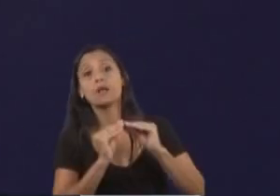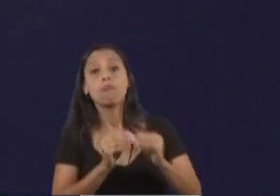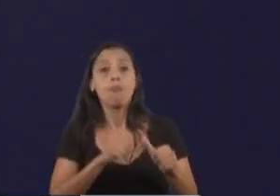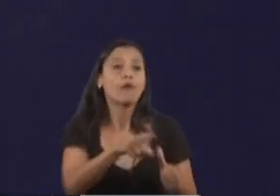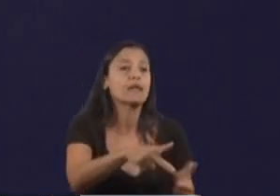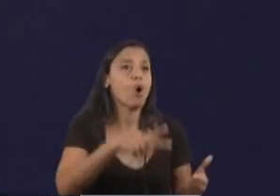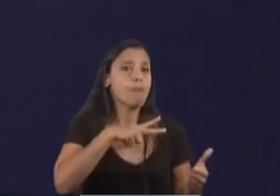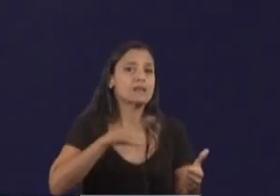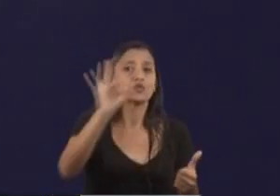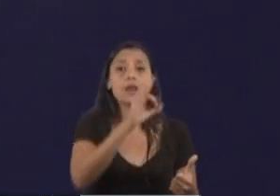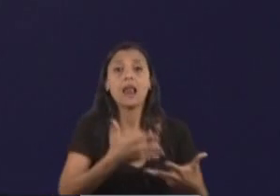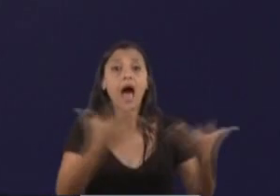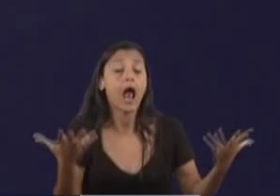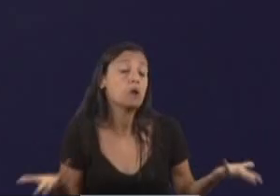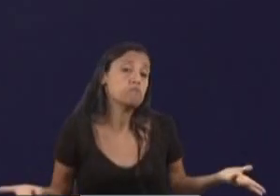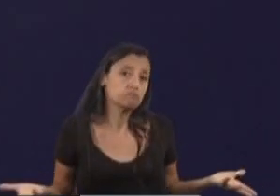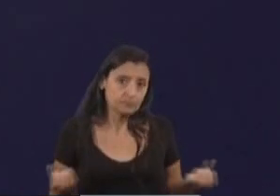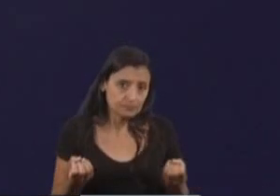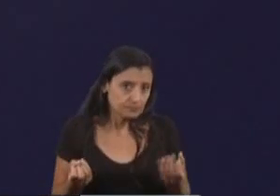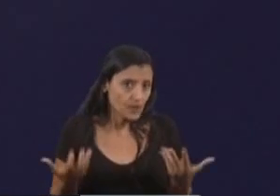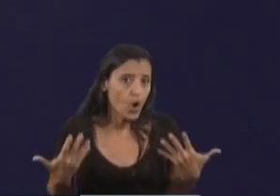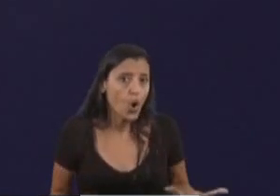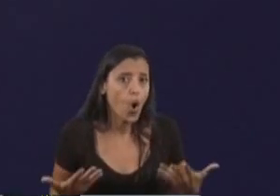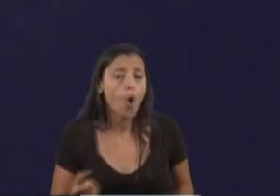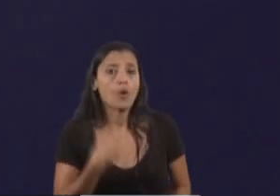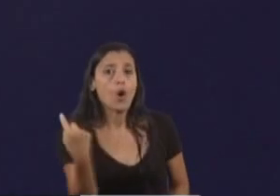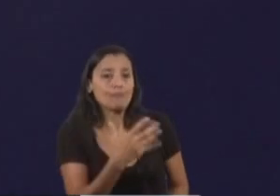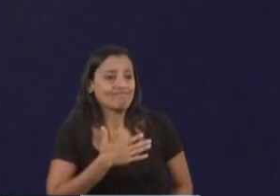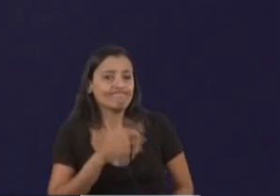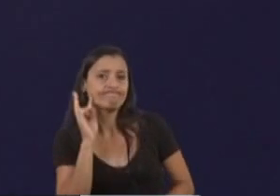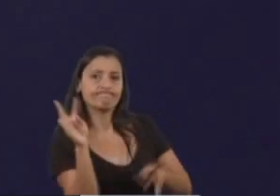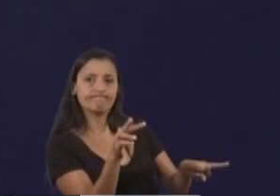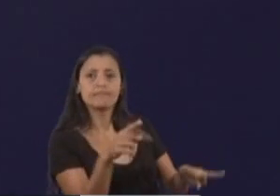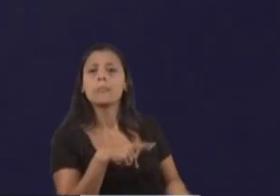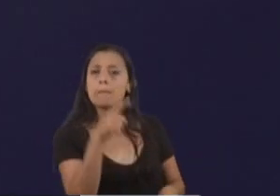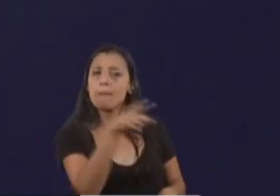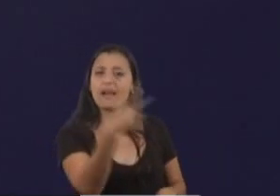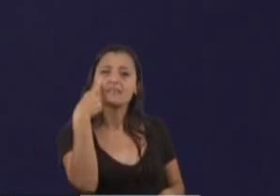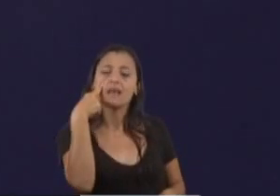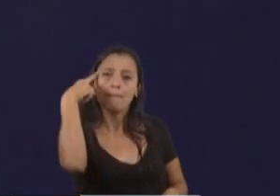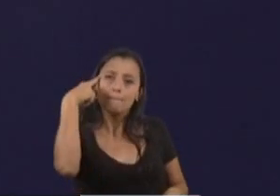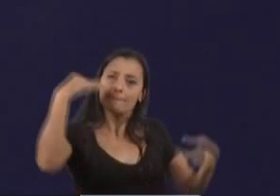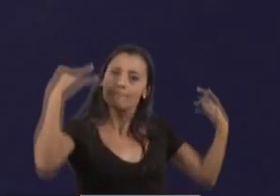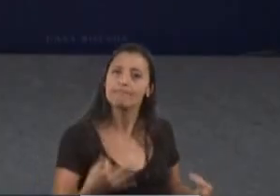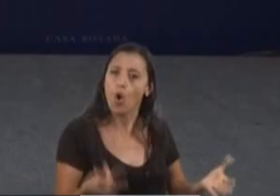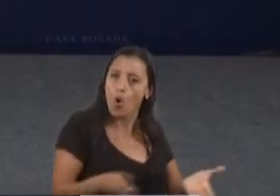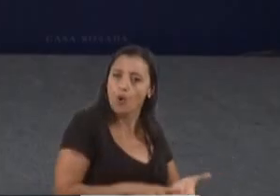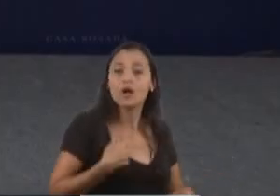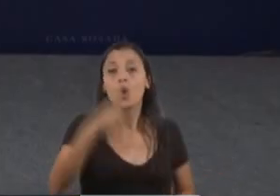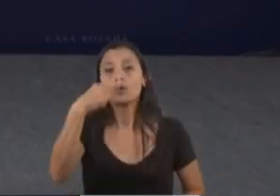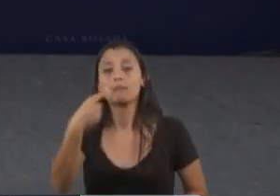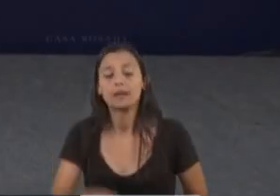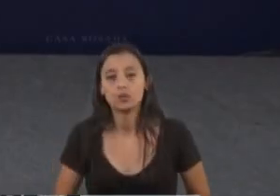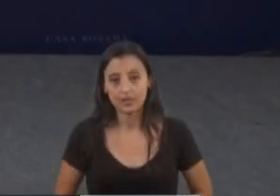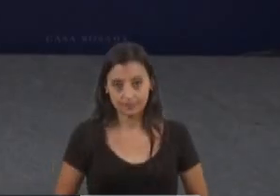de índole personal, bueno, por supuesto que nos parece que deberían rever su posición. Última pregunta.